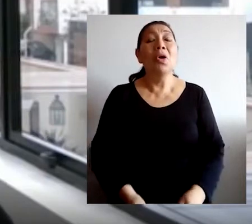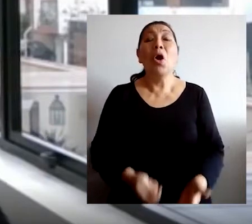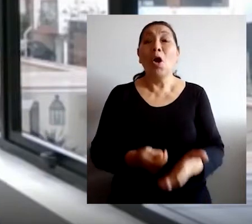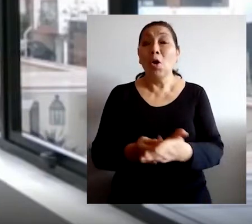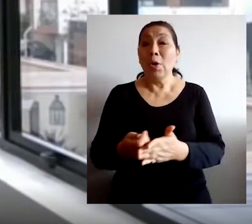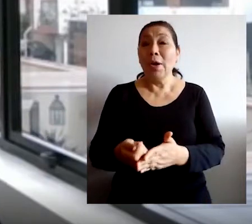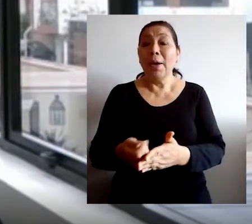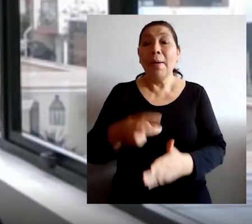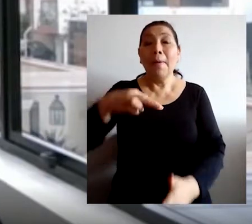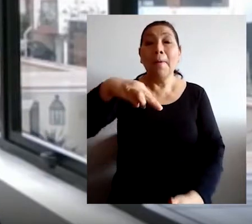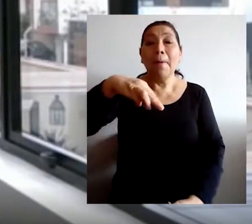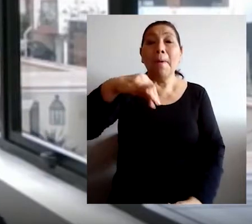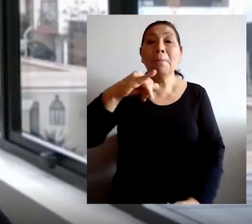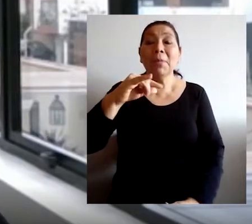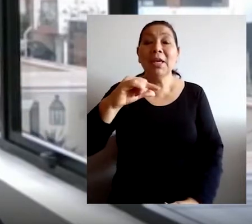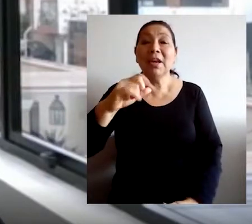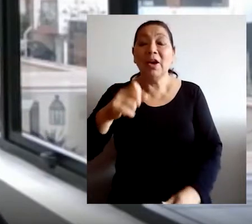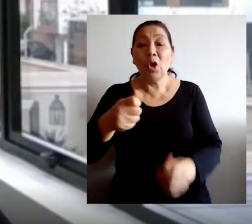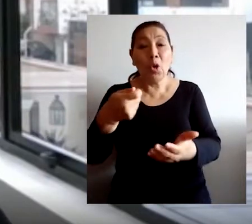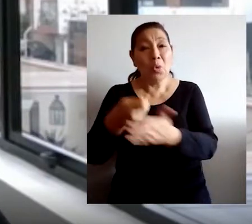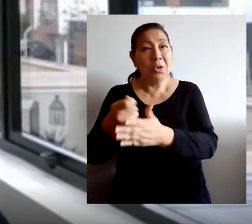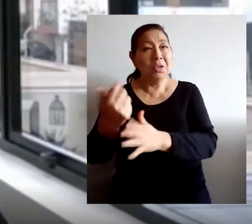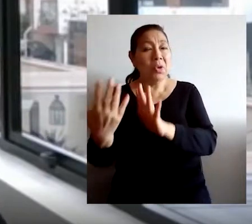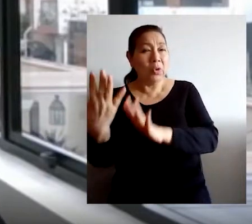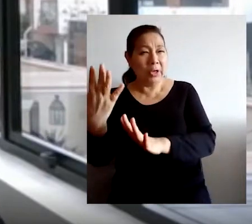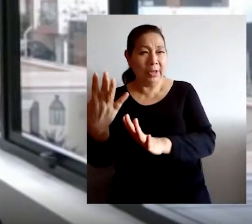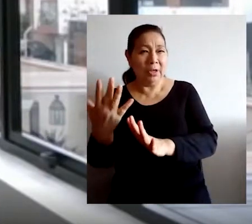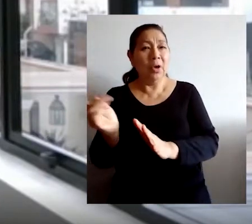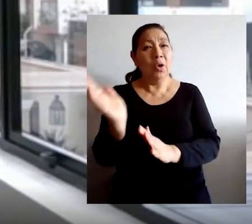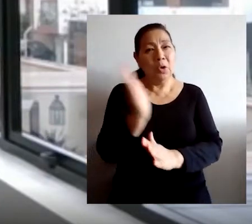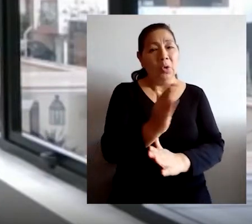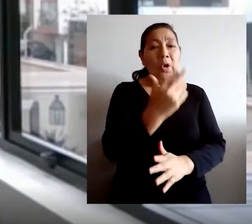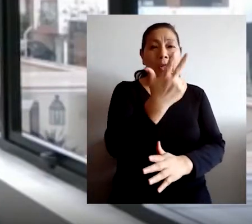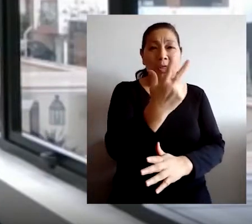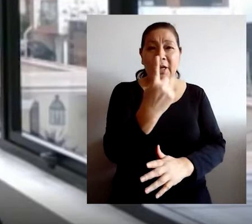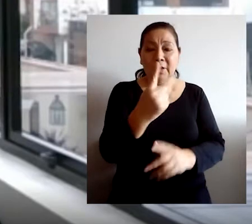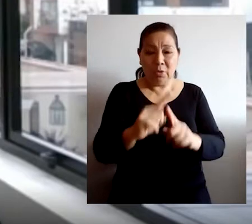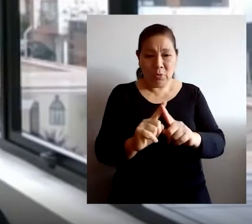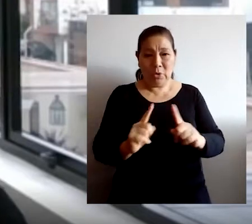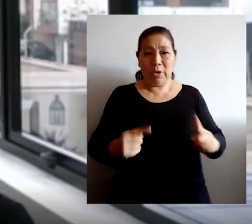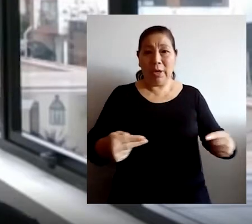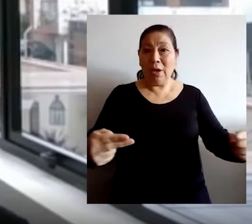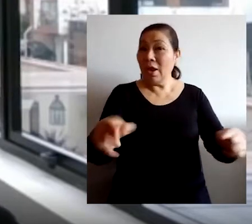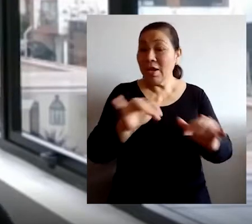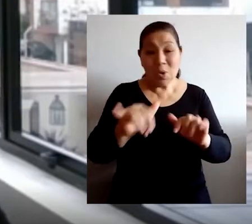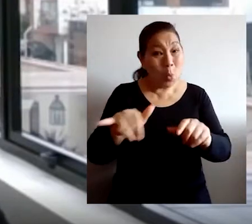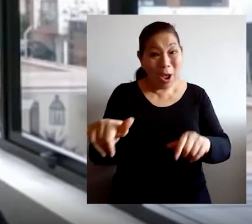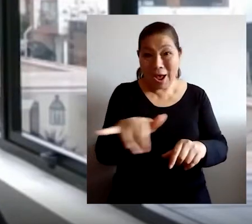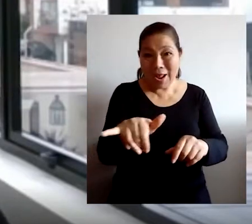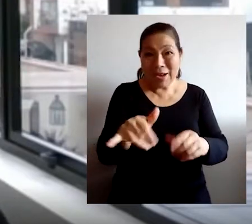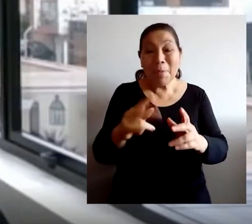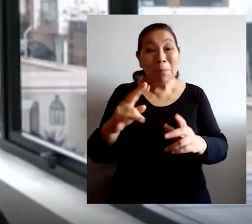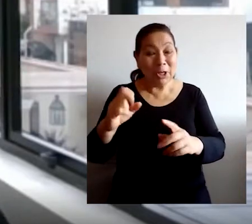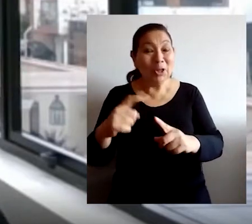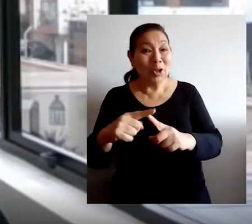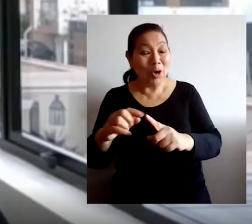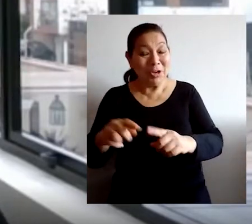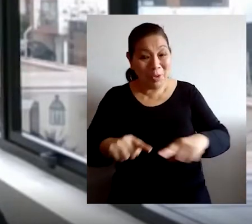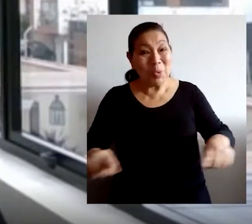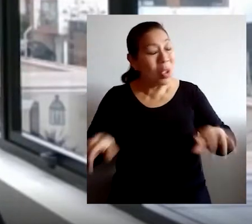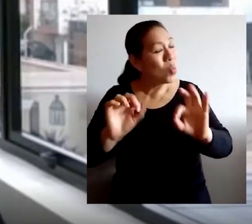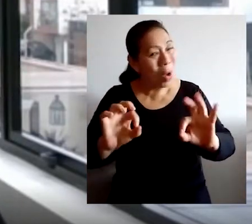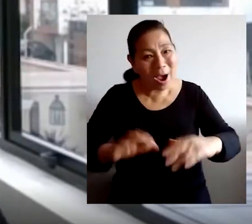le compró al Minagri dos lotes, uno de 15 y otro de 31 hectáreas, del mismo Fundo Victoria.